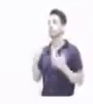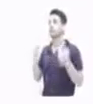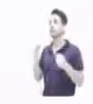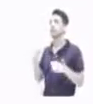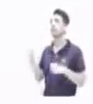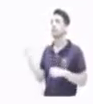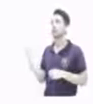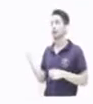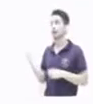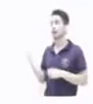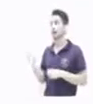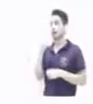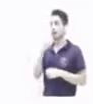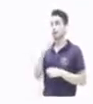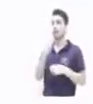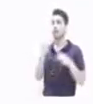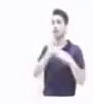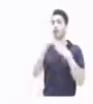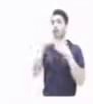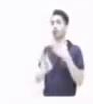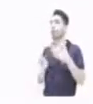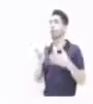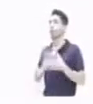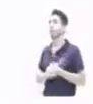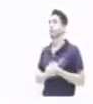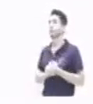Entonces, va a ser la primera forma.